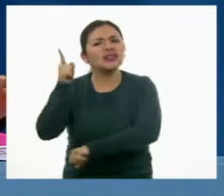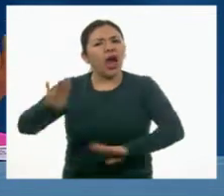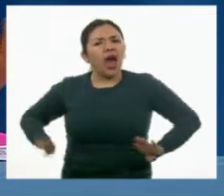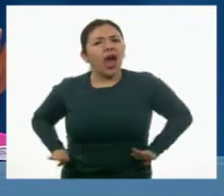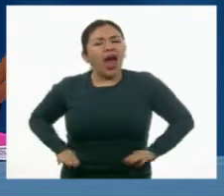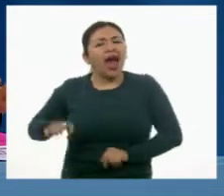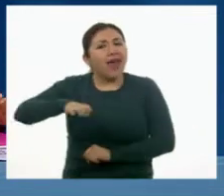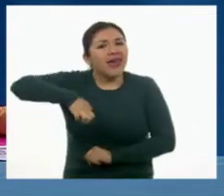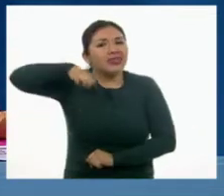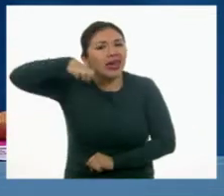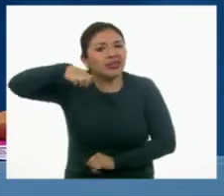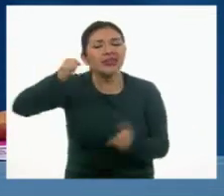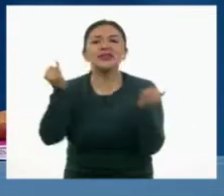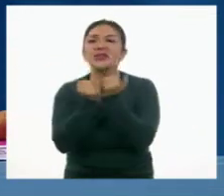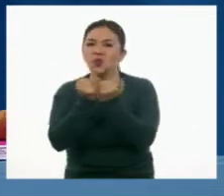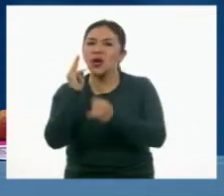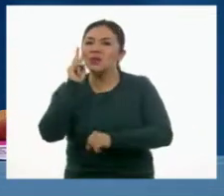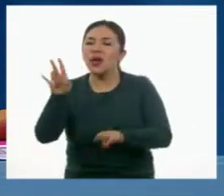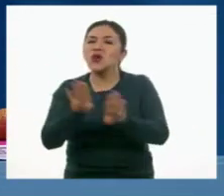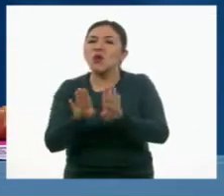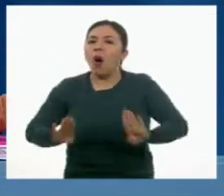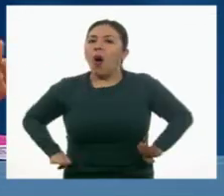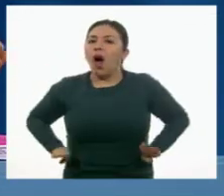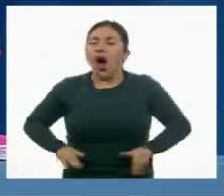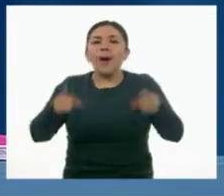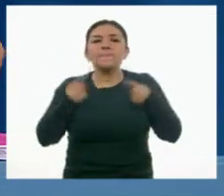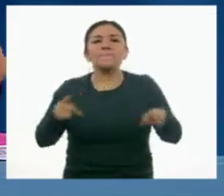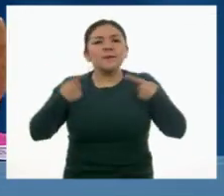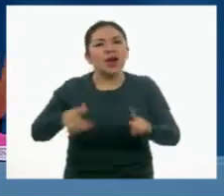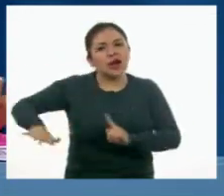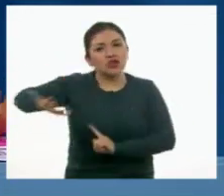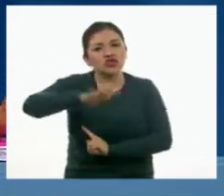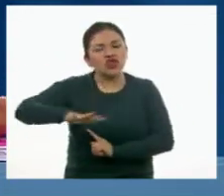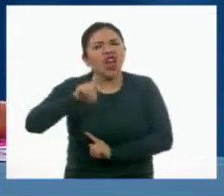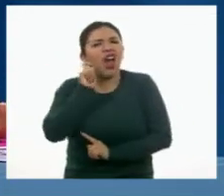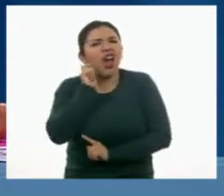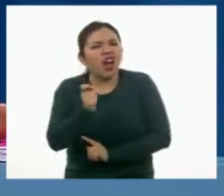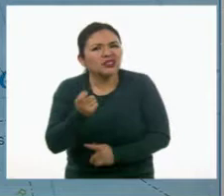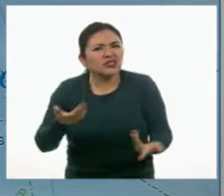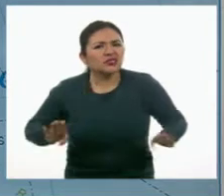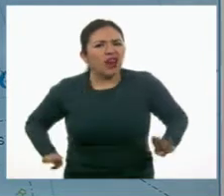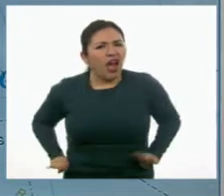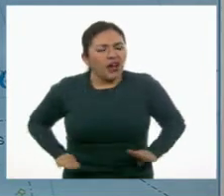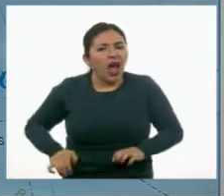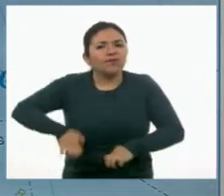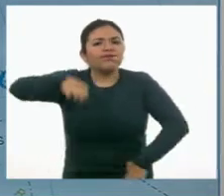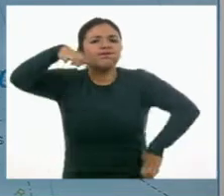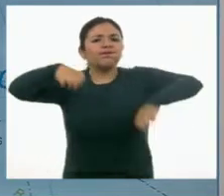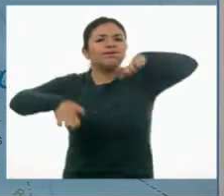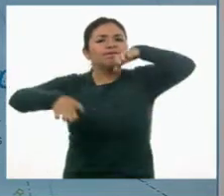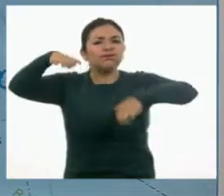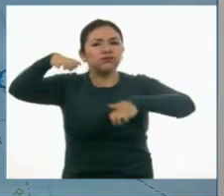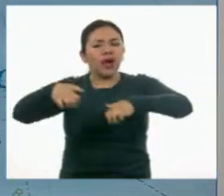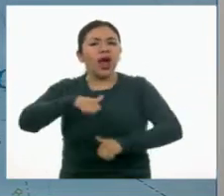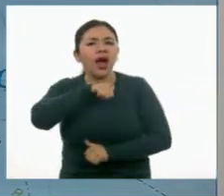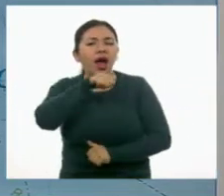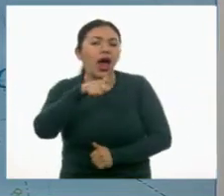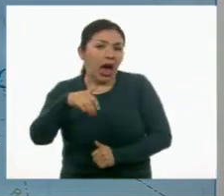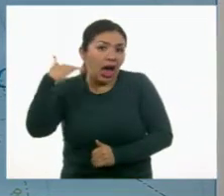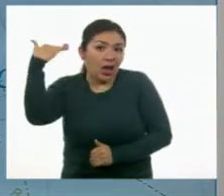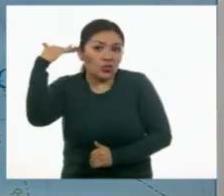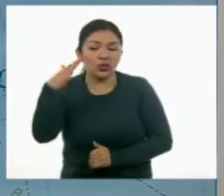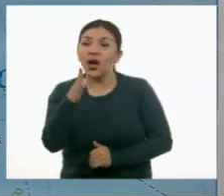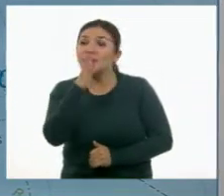lo vimos en la composición de la población, que dijimos que hay personas que ya son adultas y que no